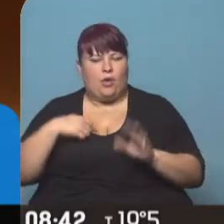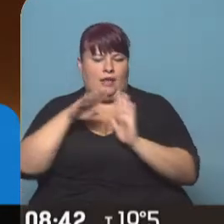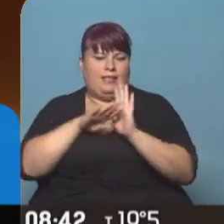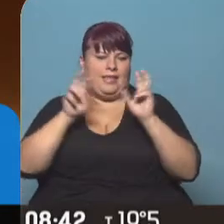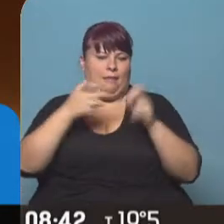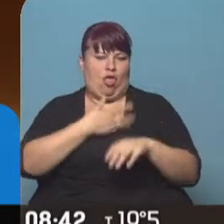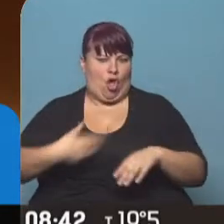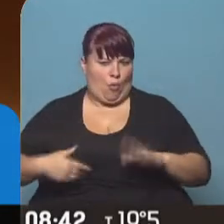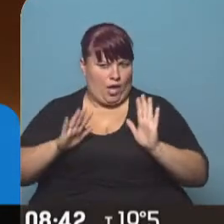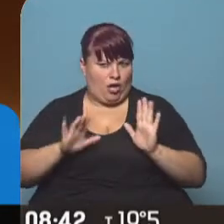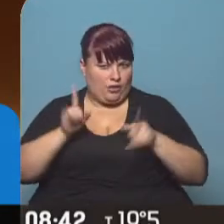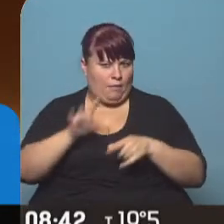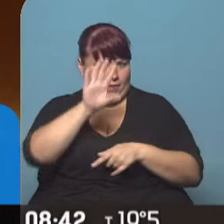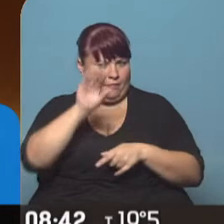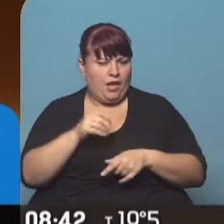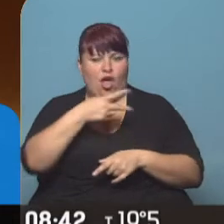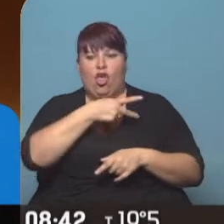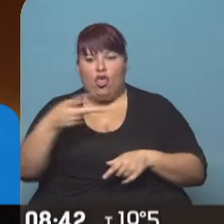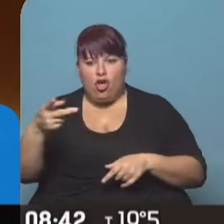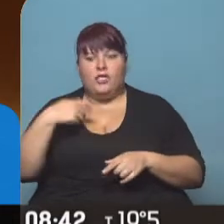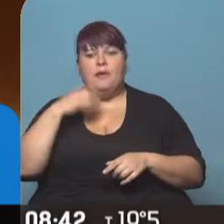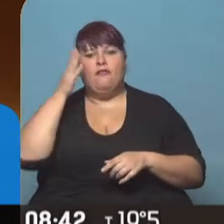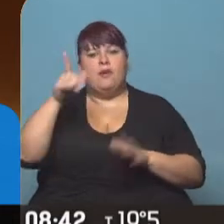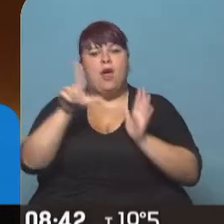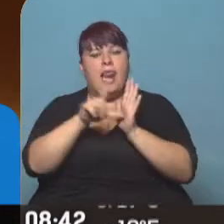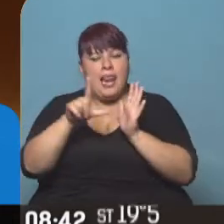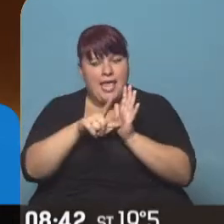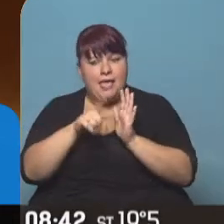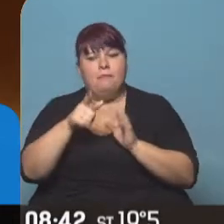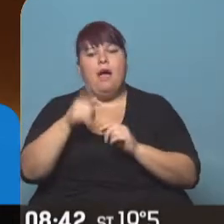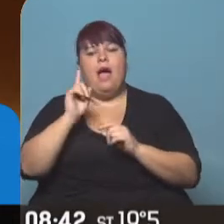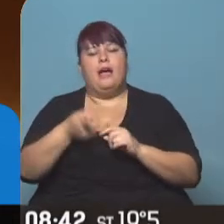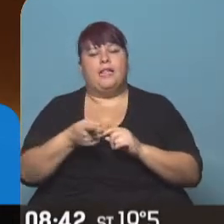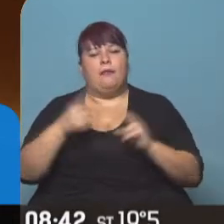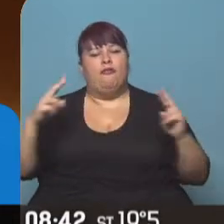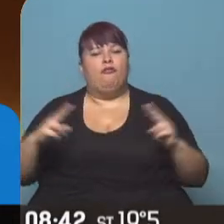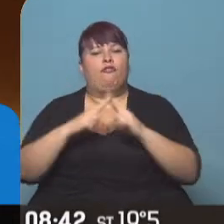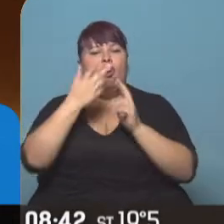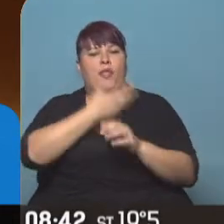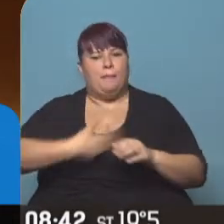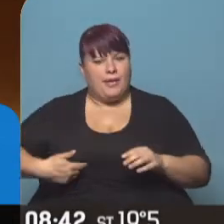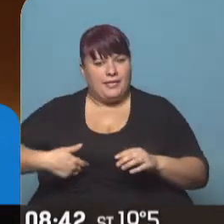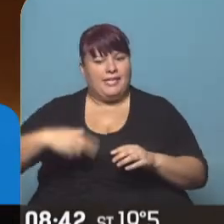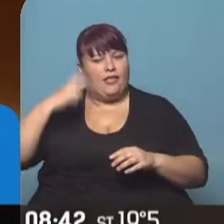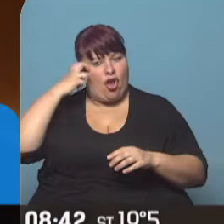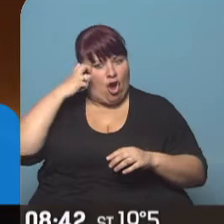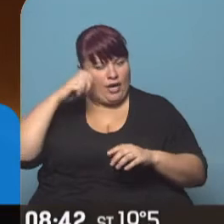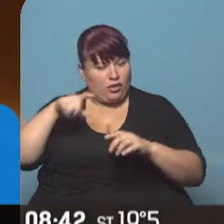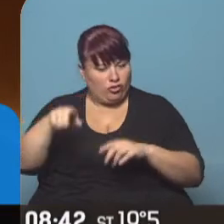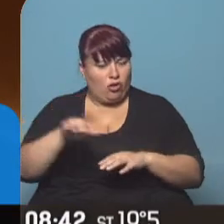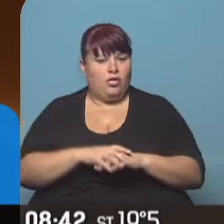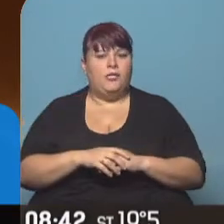agenda pública si hace dos semanas estuvimos en lima donde hubo un foro de presidentes de parlamentos